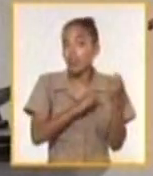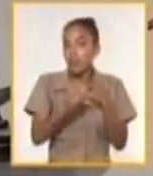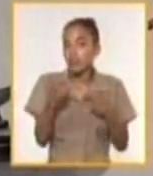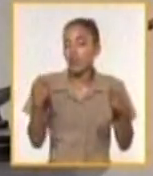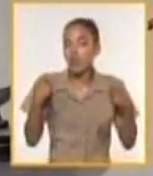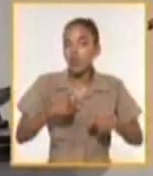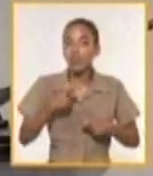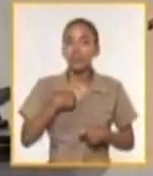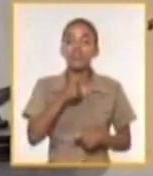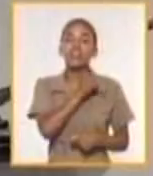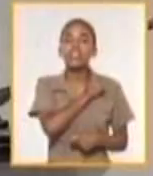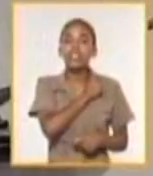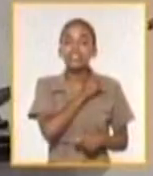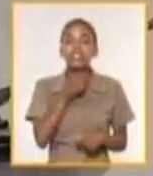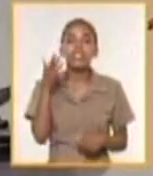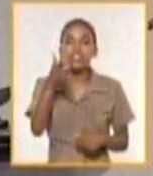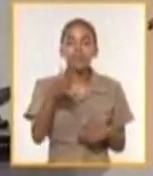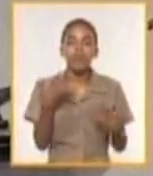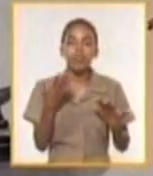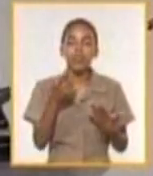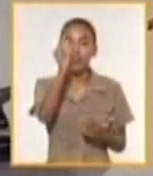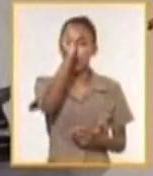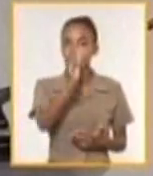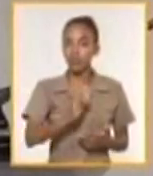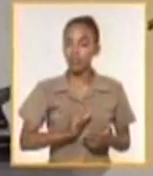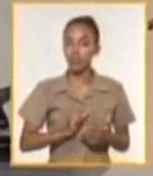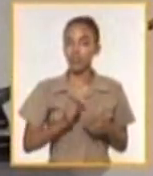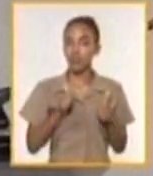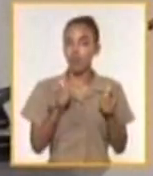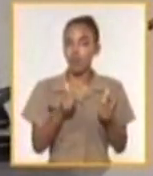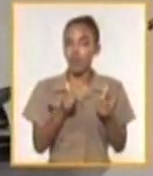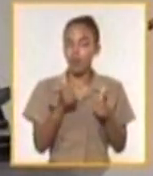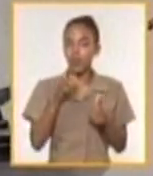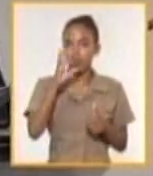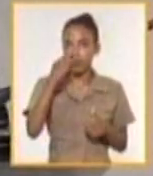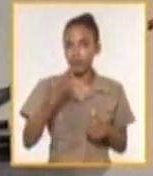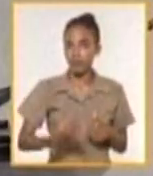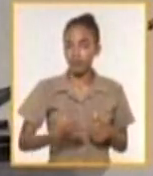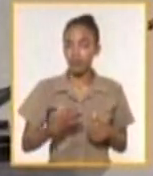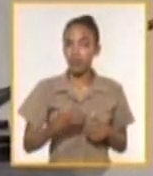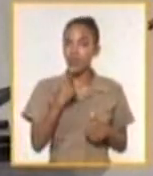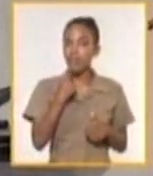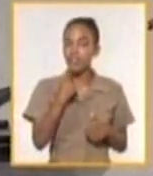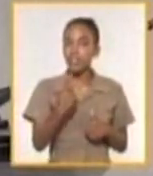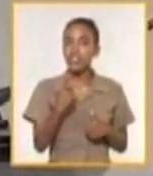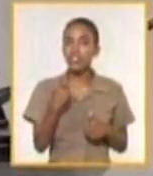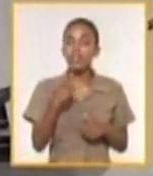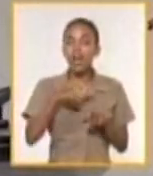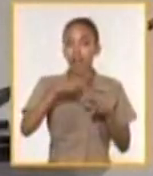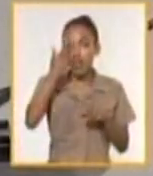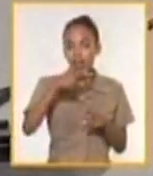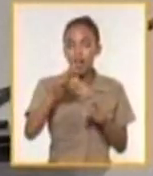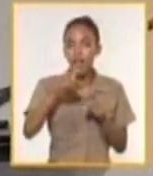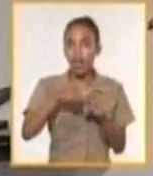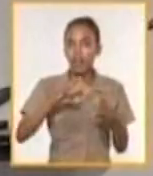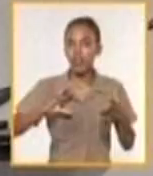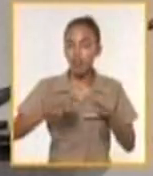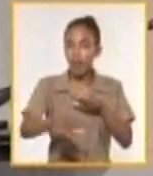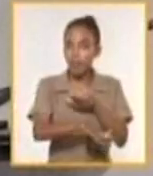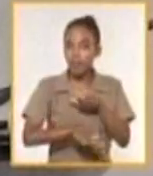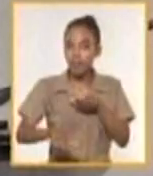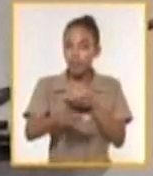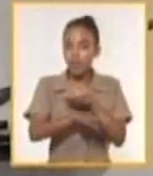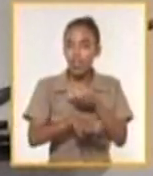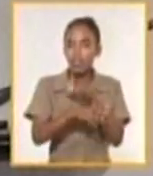ser una persona decente y honesta. Así definía Armando Jar las bases de su pensamiento